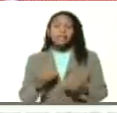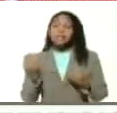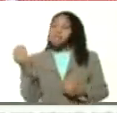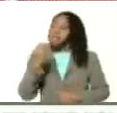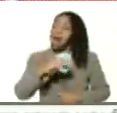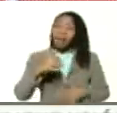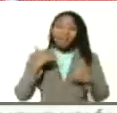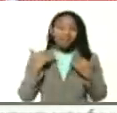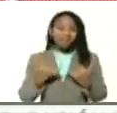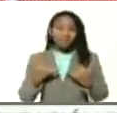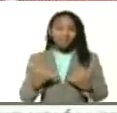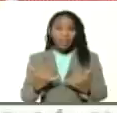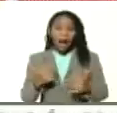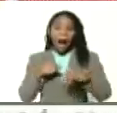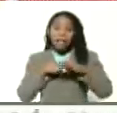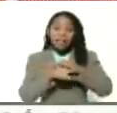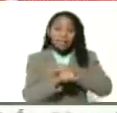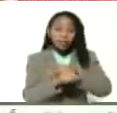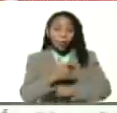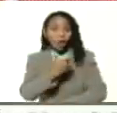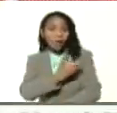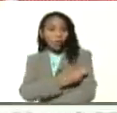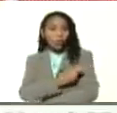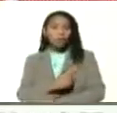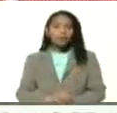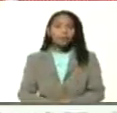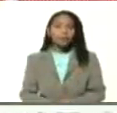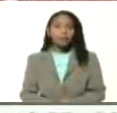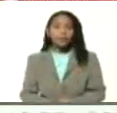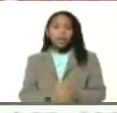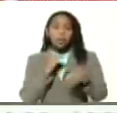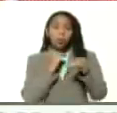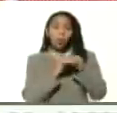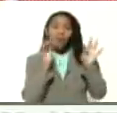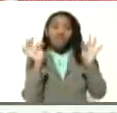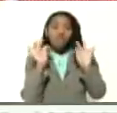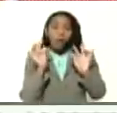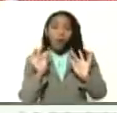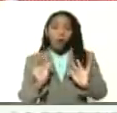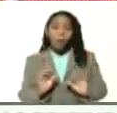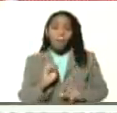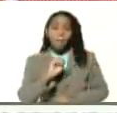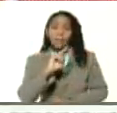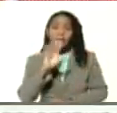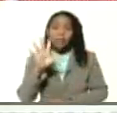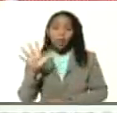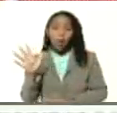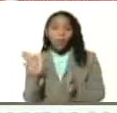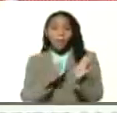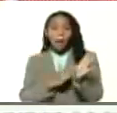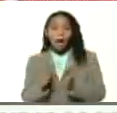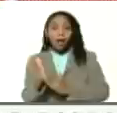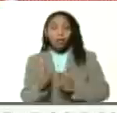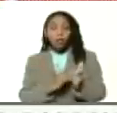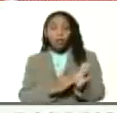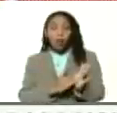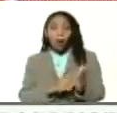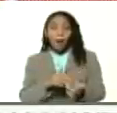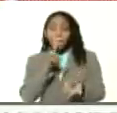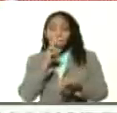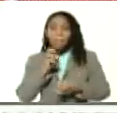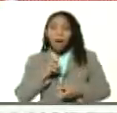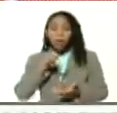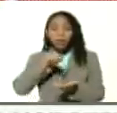recientemente para el acceso a las vacunas. De igual manera, el 25 de marzo, el Banco Central